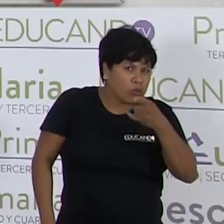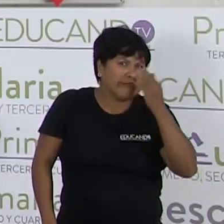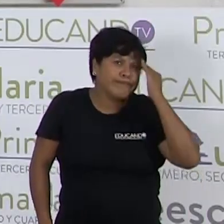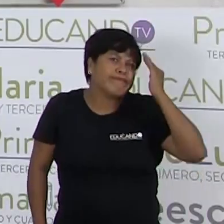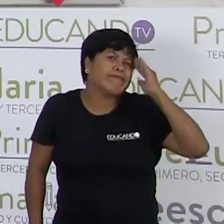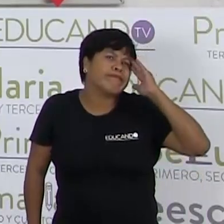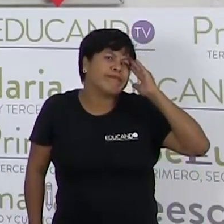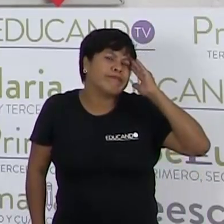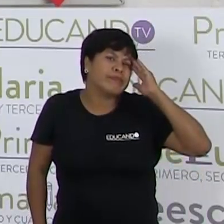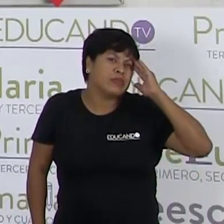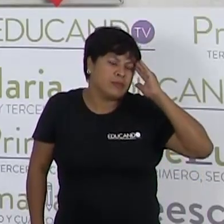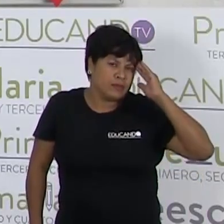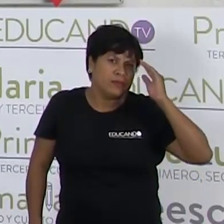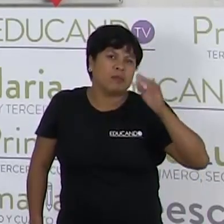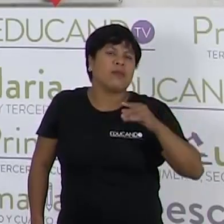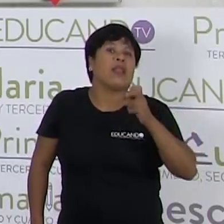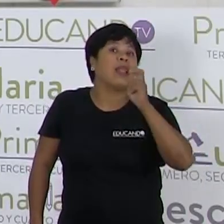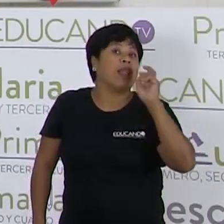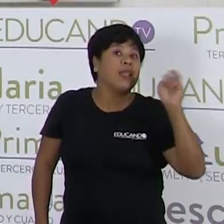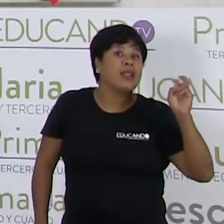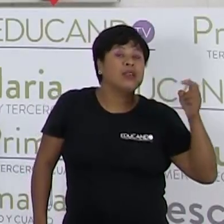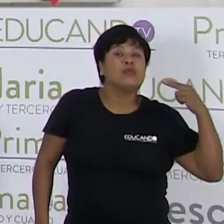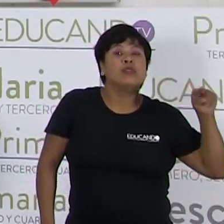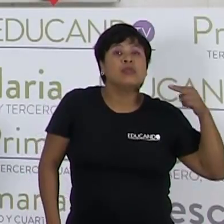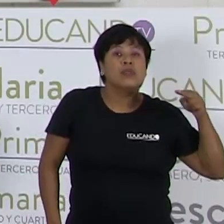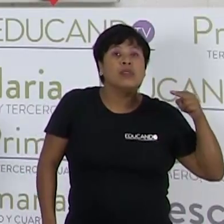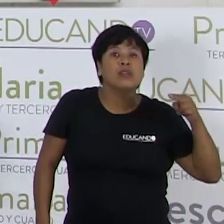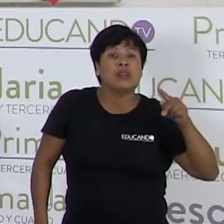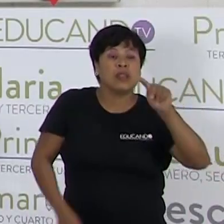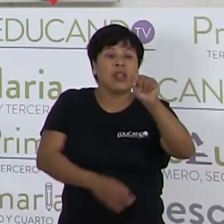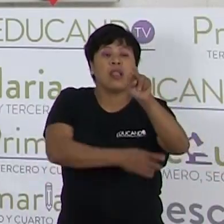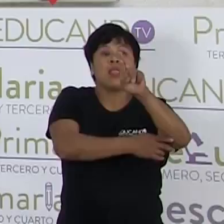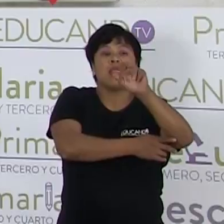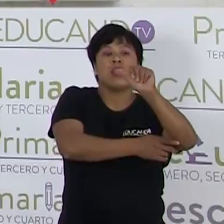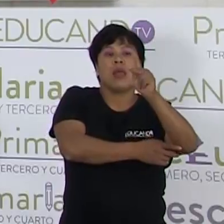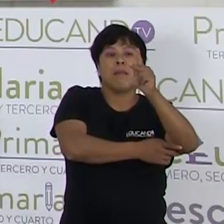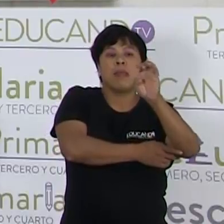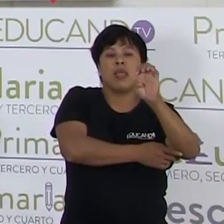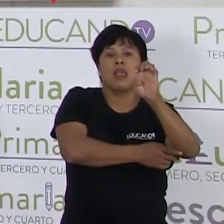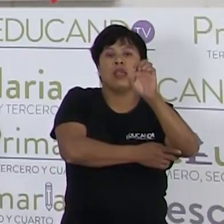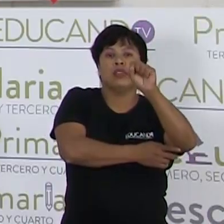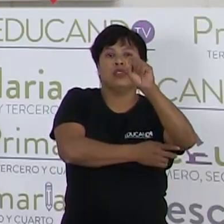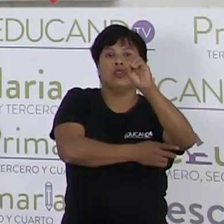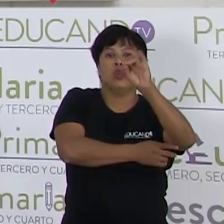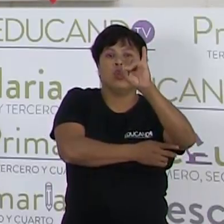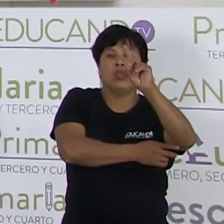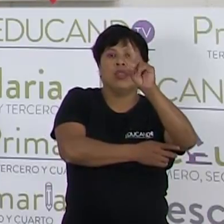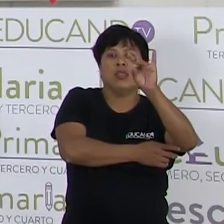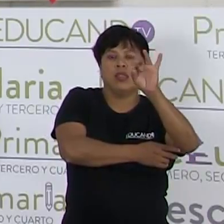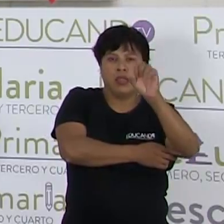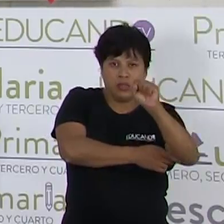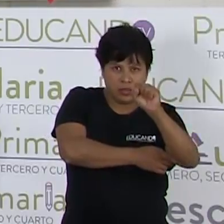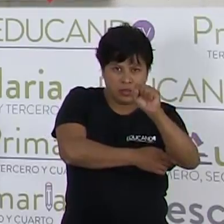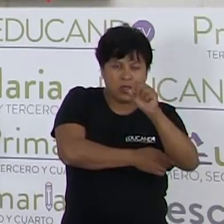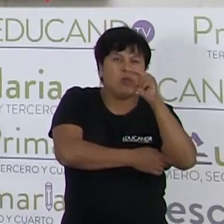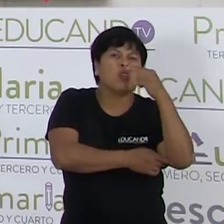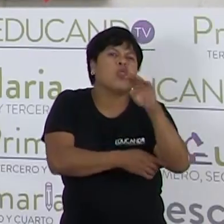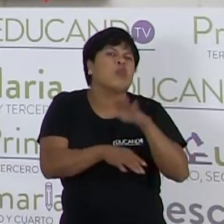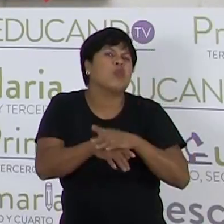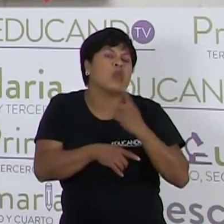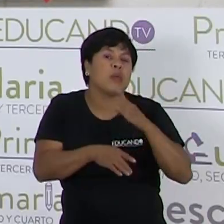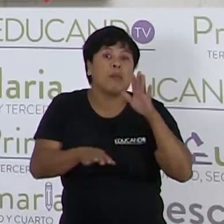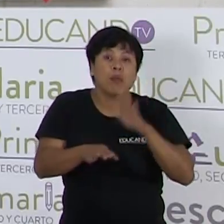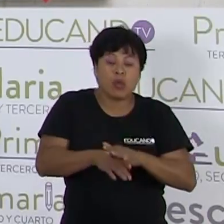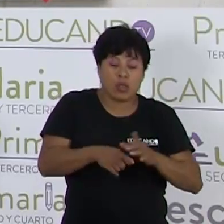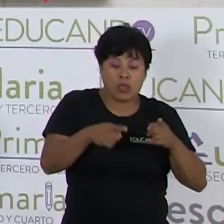conoces? Estos, que se llaman trapezoides. ¿Por qué se le llaman trapezoides? Porque todos sus